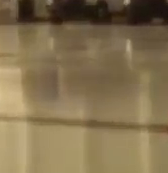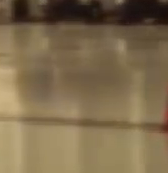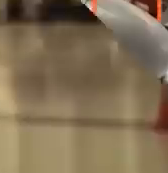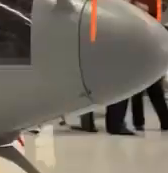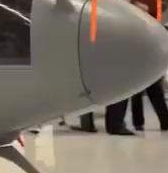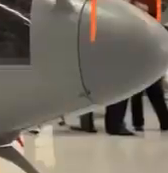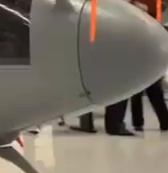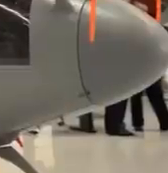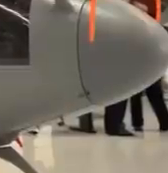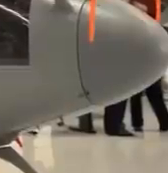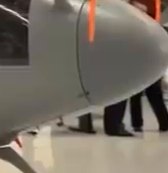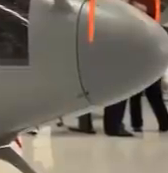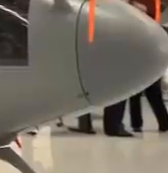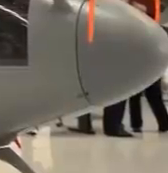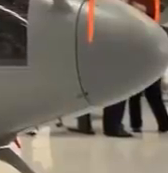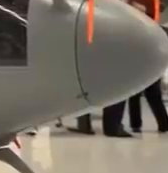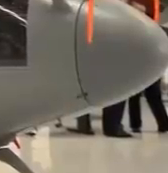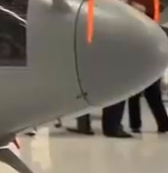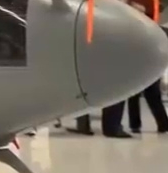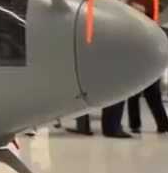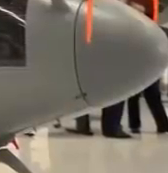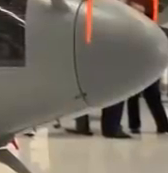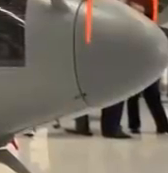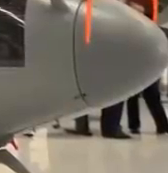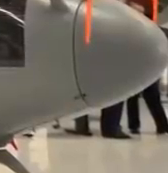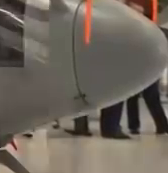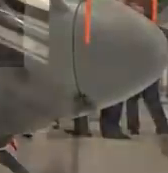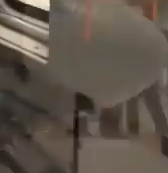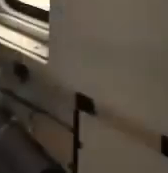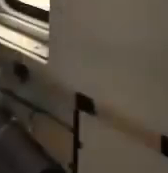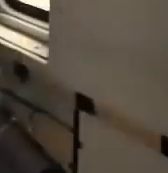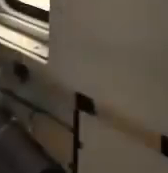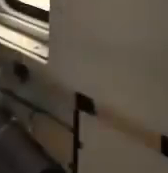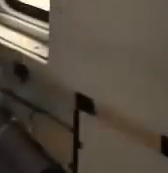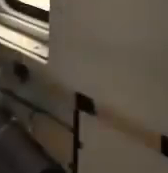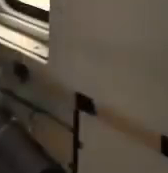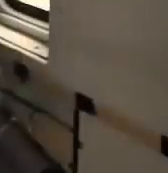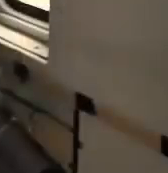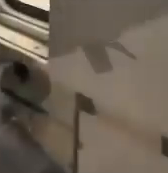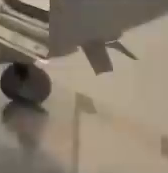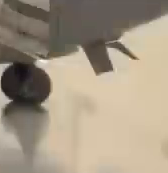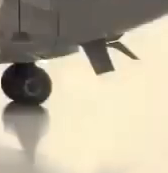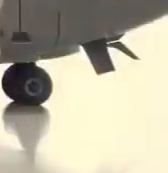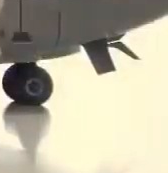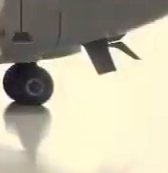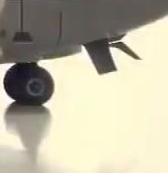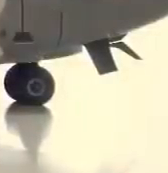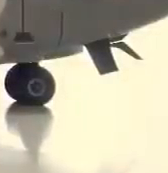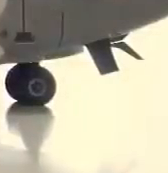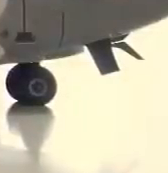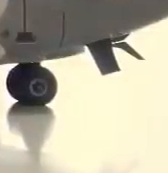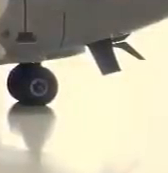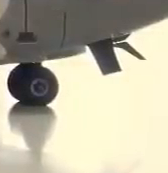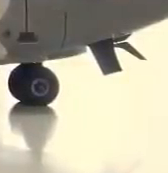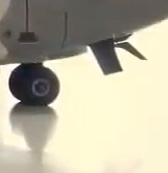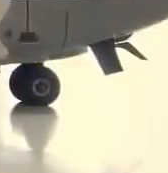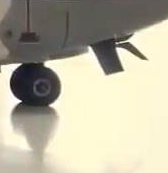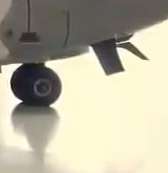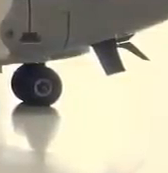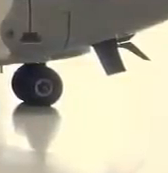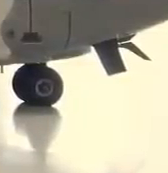TP-01. Asimismo, después de realizar un diagnóstico exhaustivo de las 263